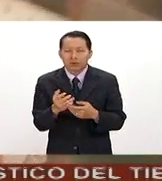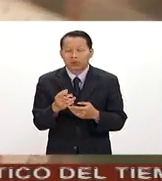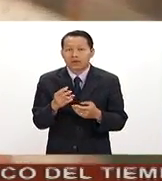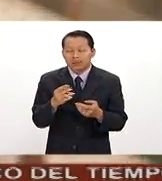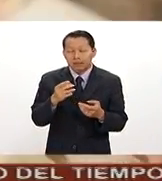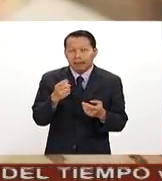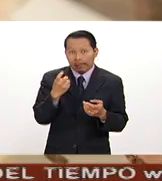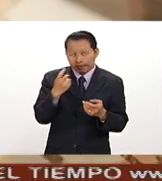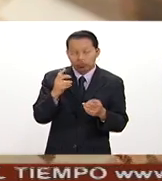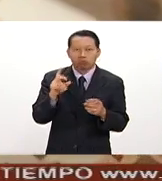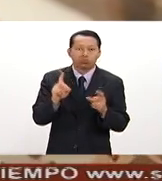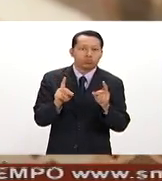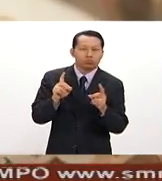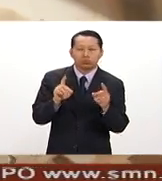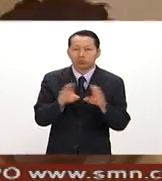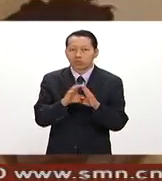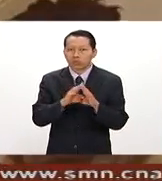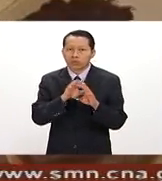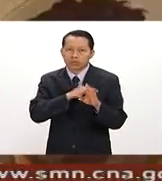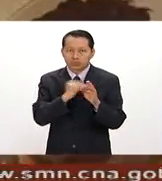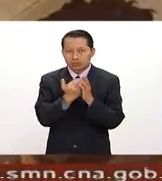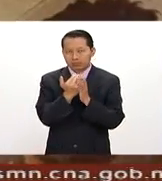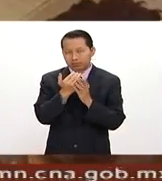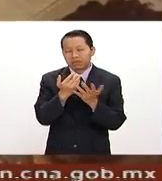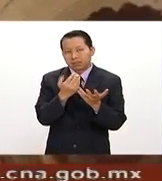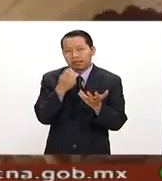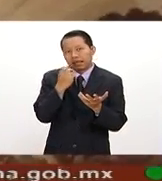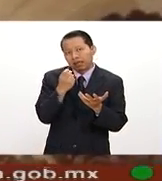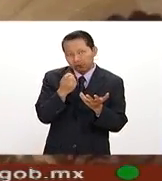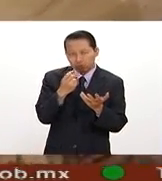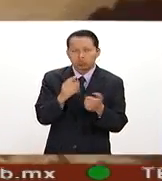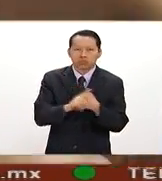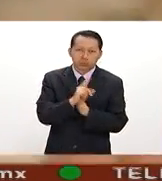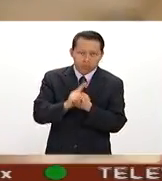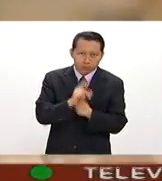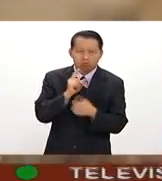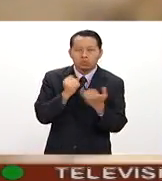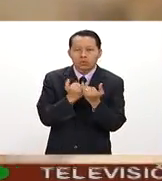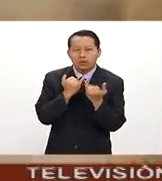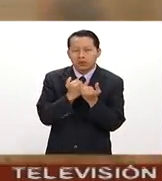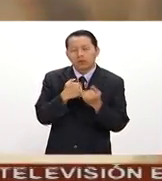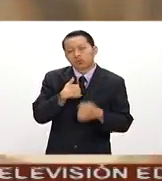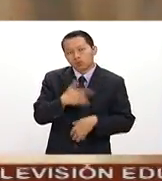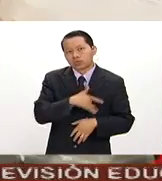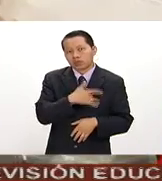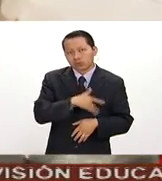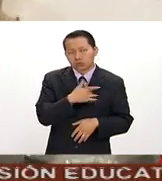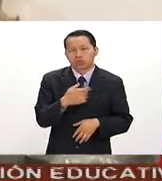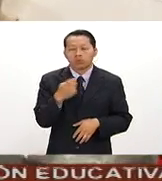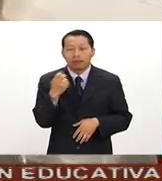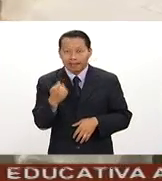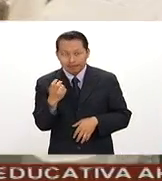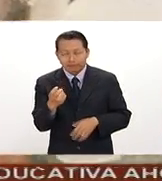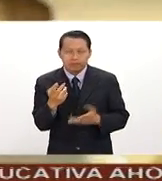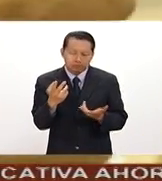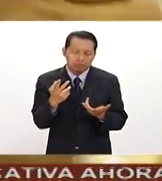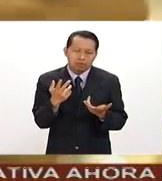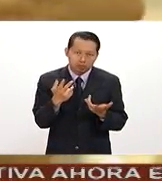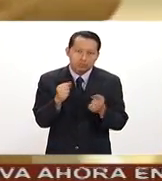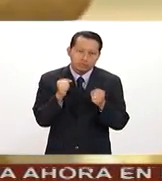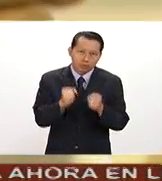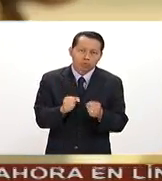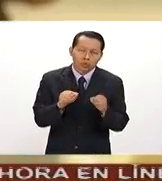crea perspectivas de menor crecimiento. Y esto fue un factor, yo diría que sí fue,